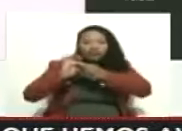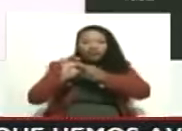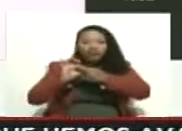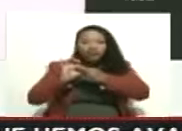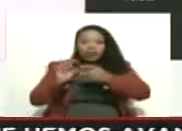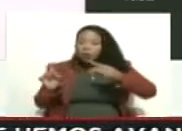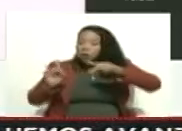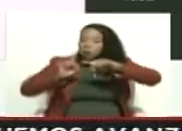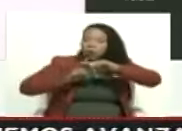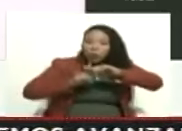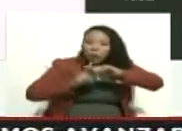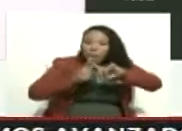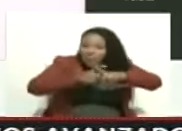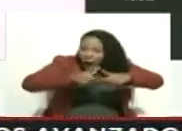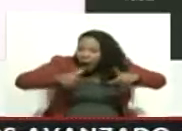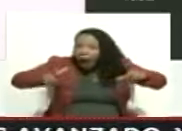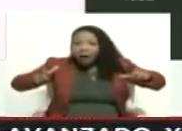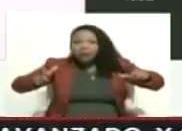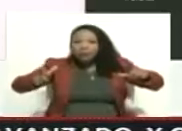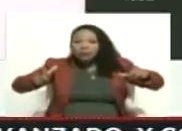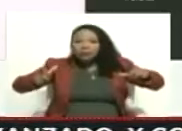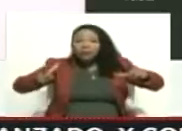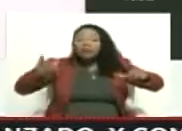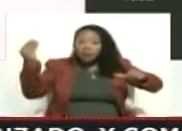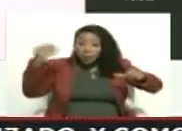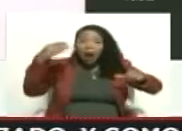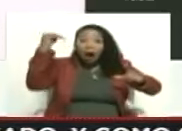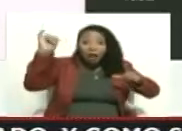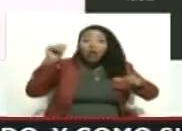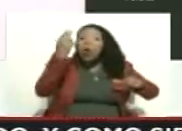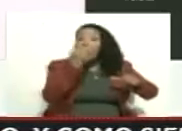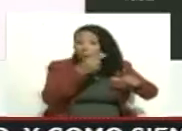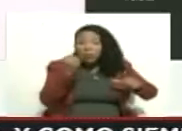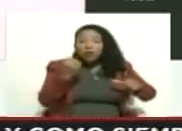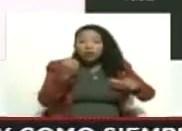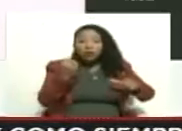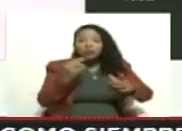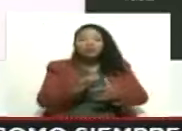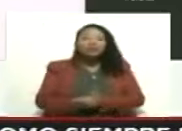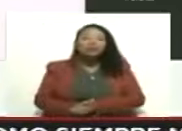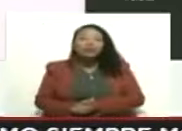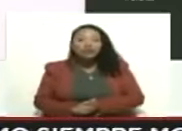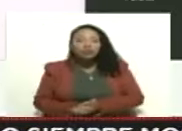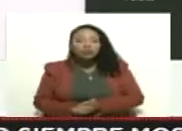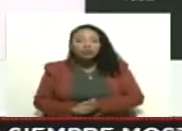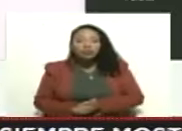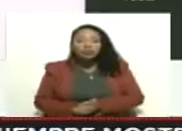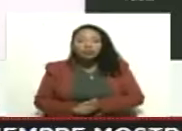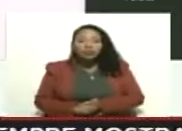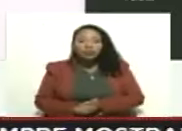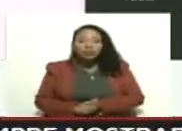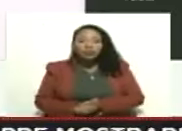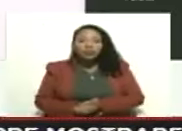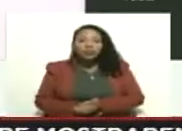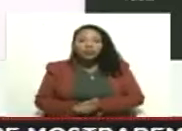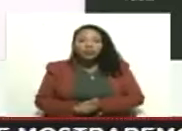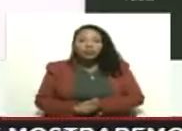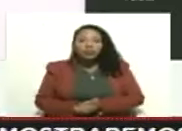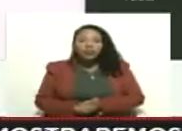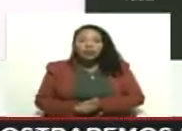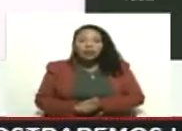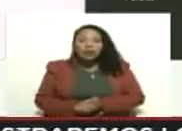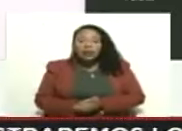suma que además nos compromete nos compromete cerremos este